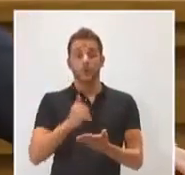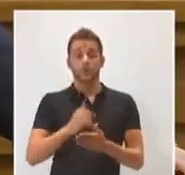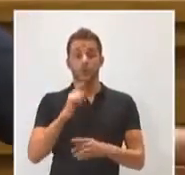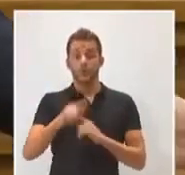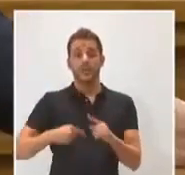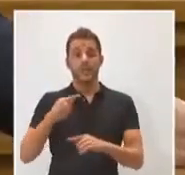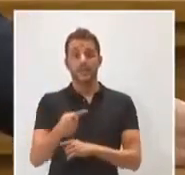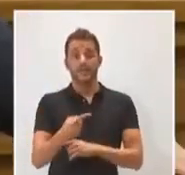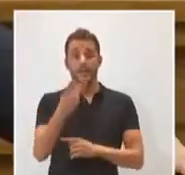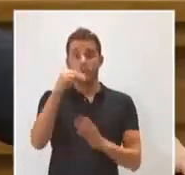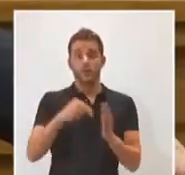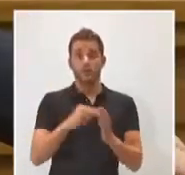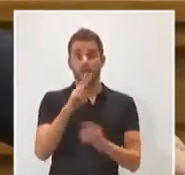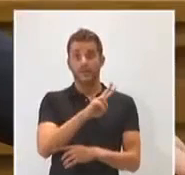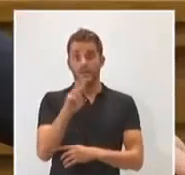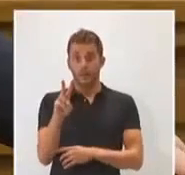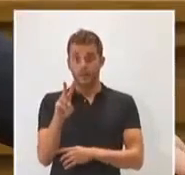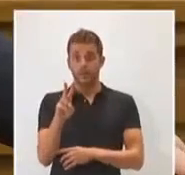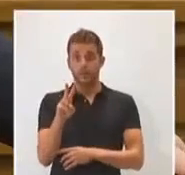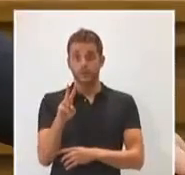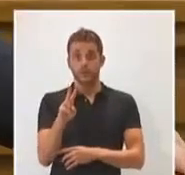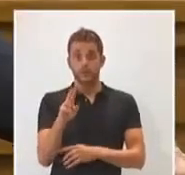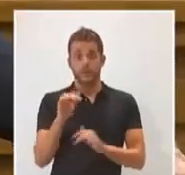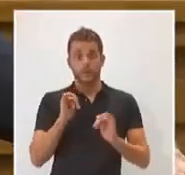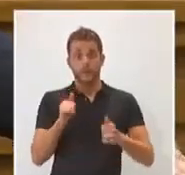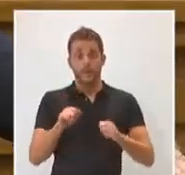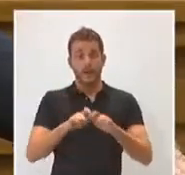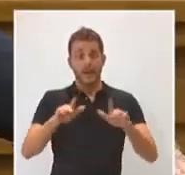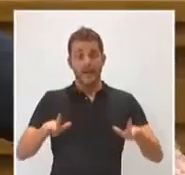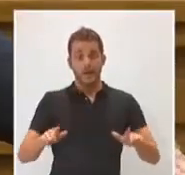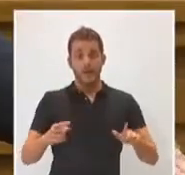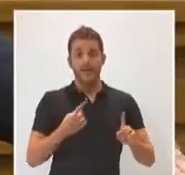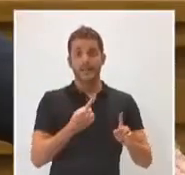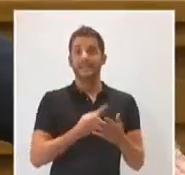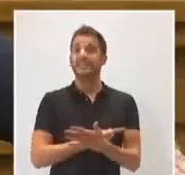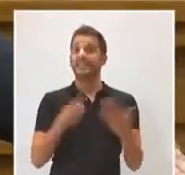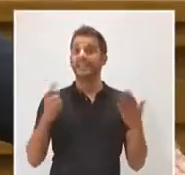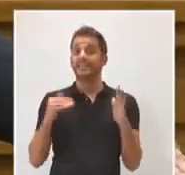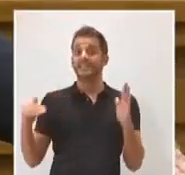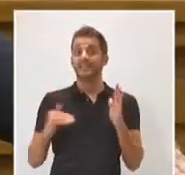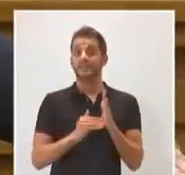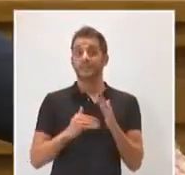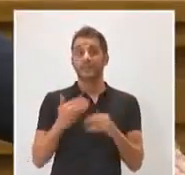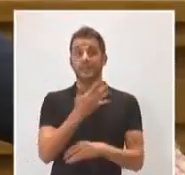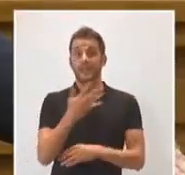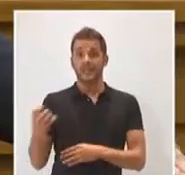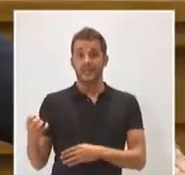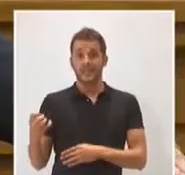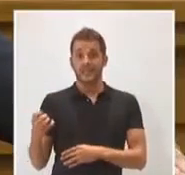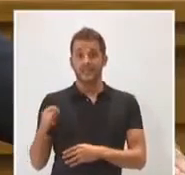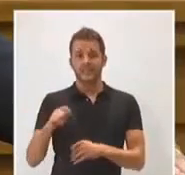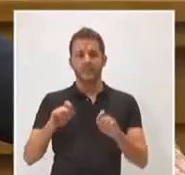el próximo curso habría que hablar por cursos cada cada aula 16.500 va a contar con un panel